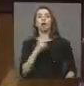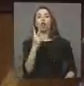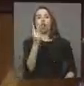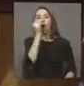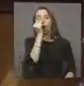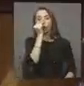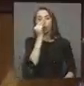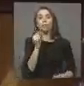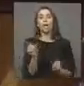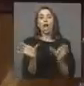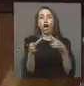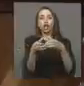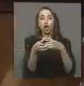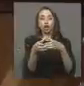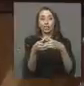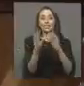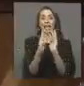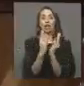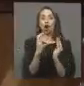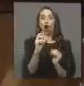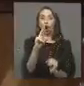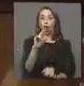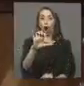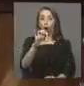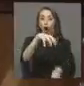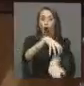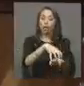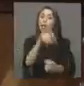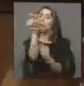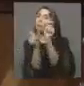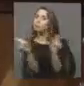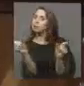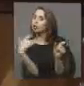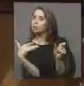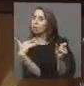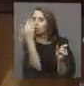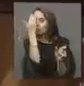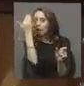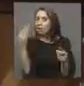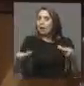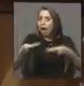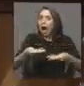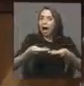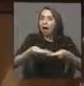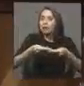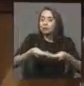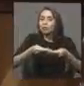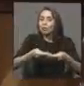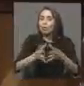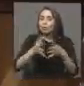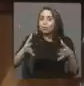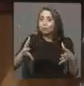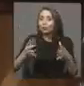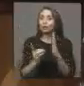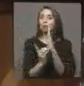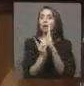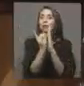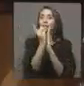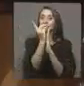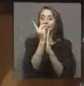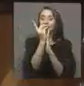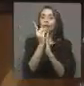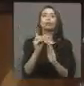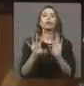el Consejo Regional distingue a personas e instituciones que han contribuido de manera sustancial al desarrollo de